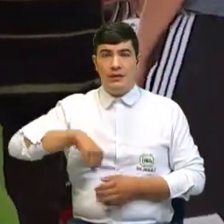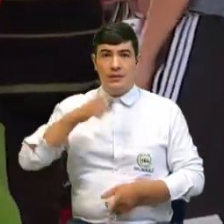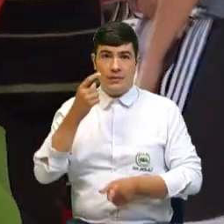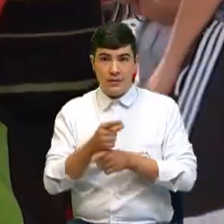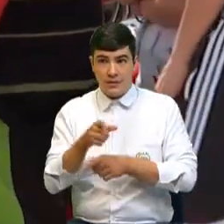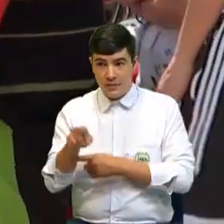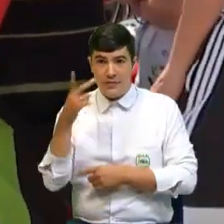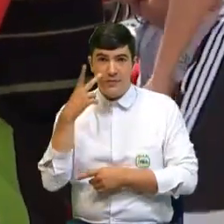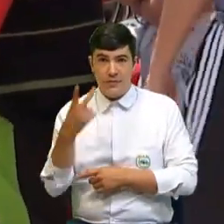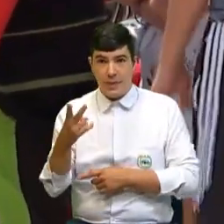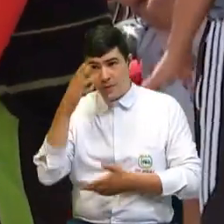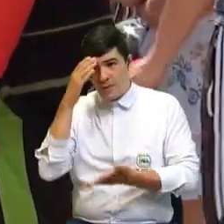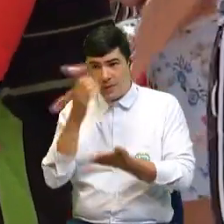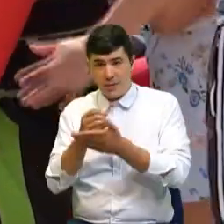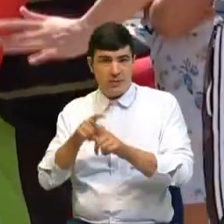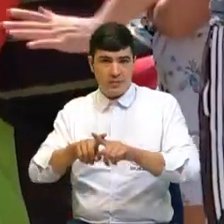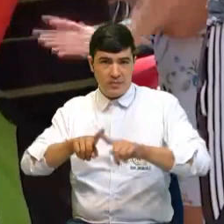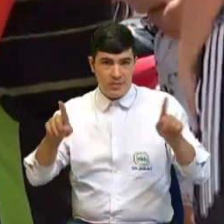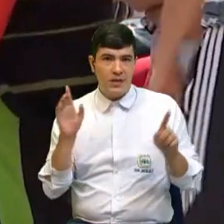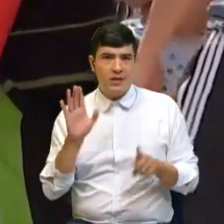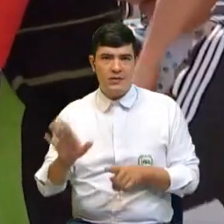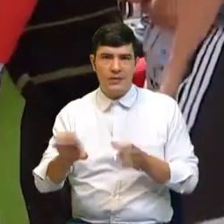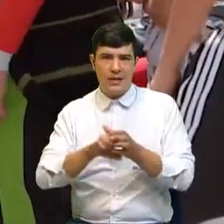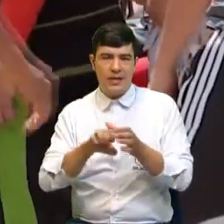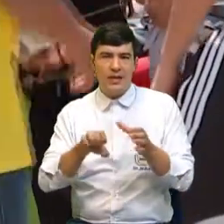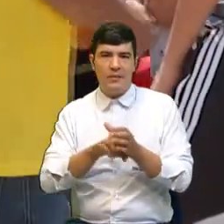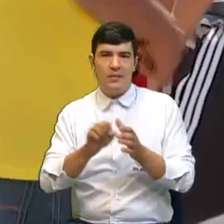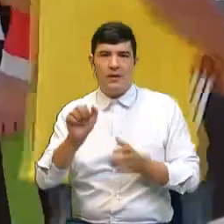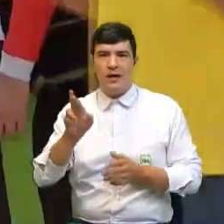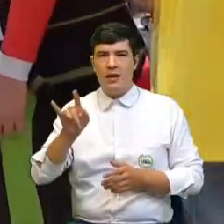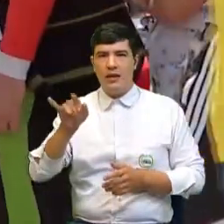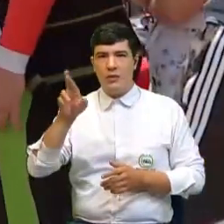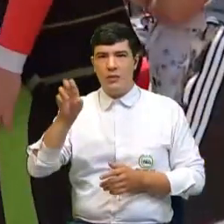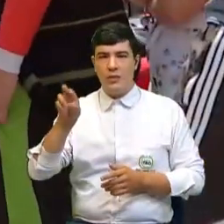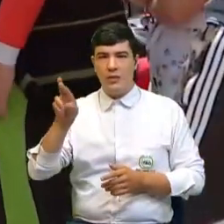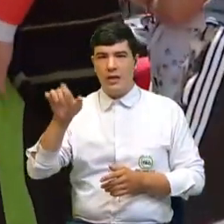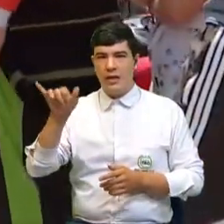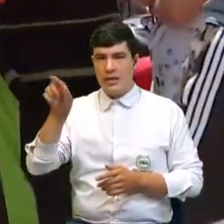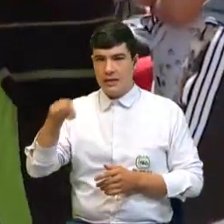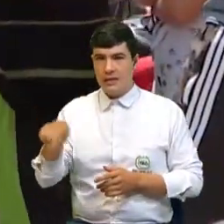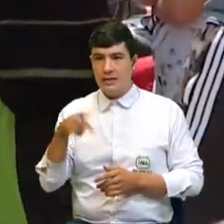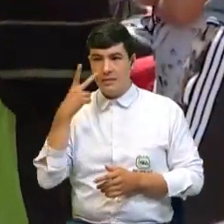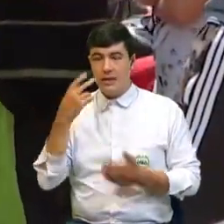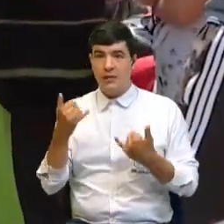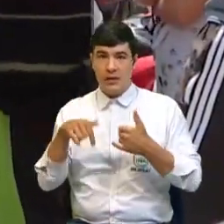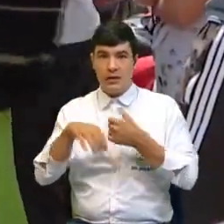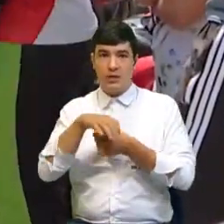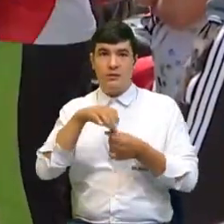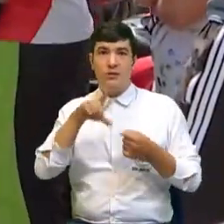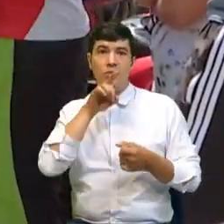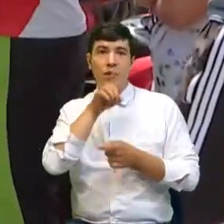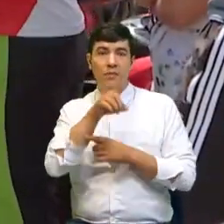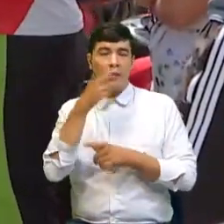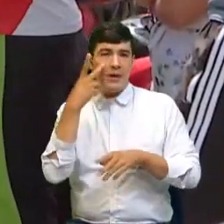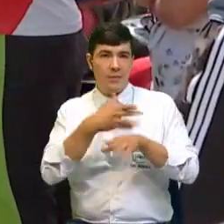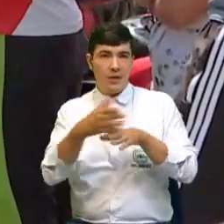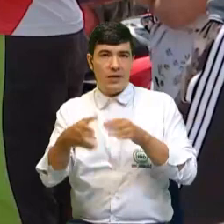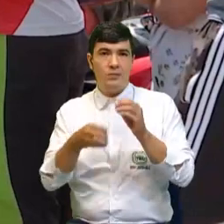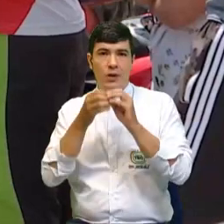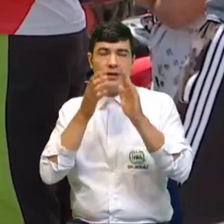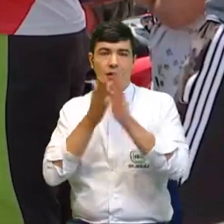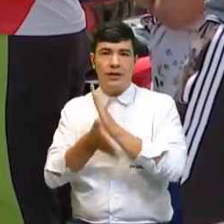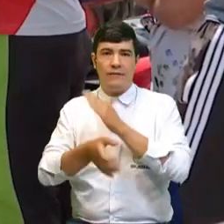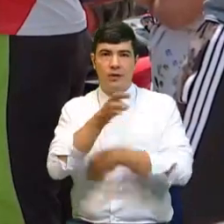las opiniones están divididas en torno al equipo que orientar tu los reyes no ha jugado bien y eso está en la retina de los espectadores de bucaramanga pues de momento toda la información